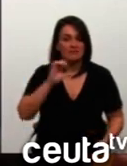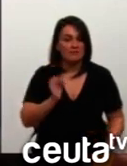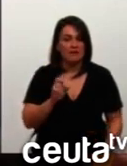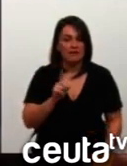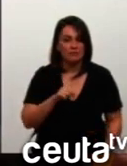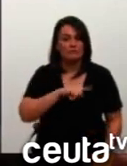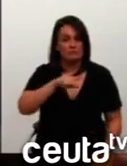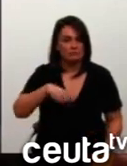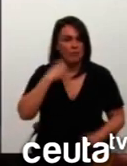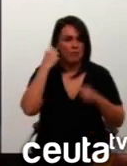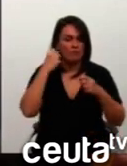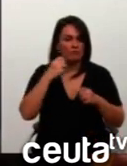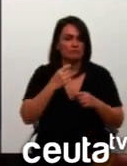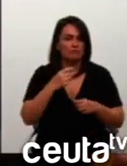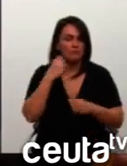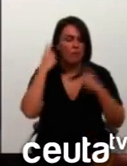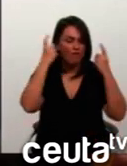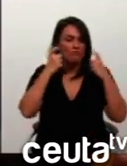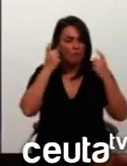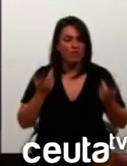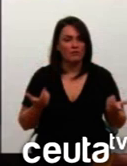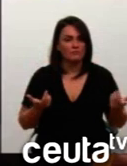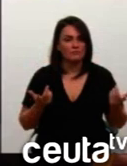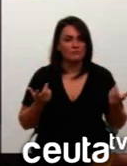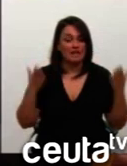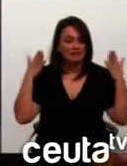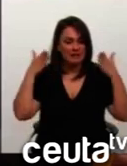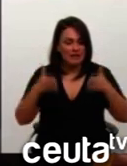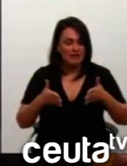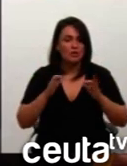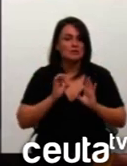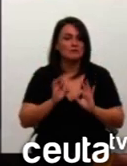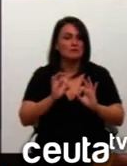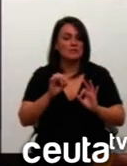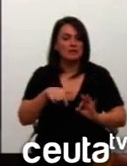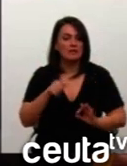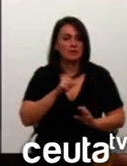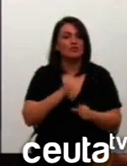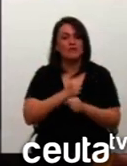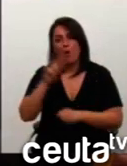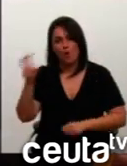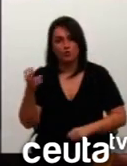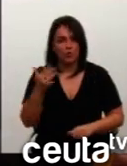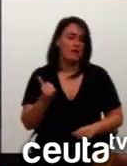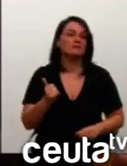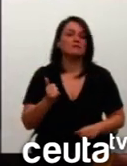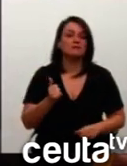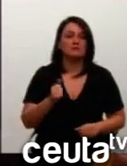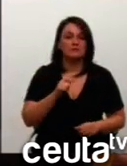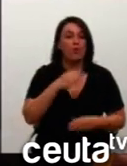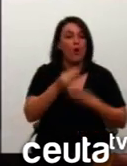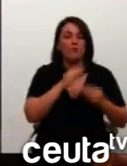horas y no tenemos dedicación exclusiva y lo hacemos por vocación, no por un sueldo. Y